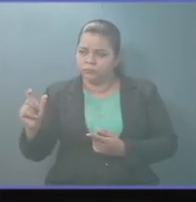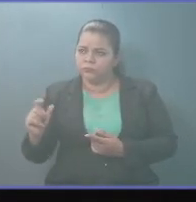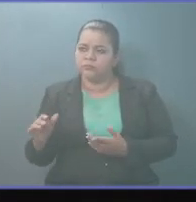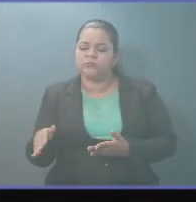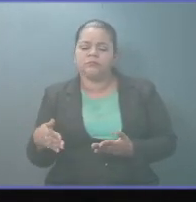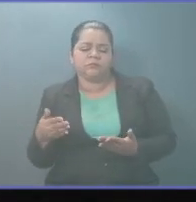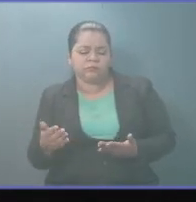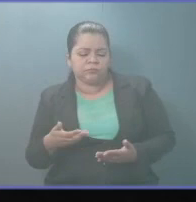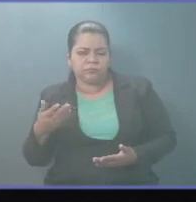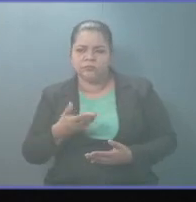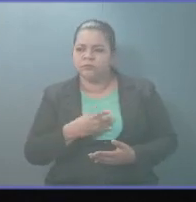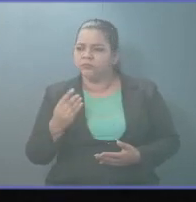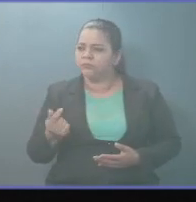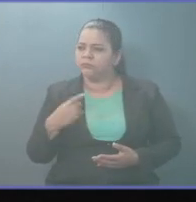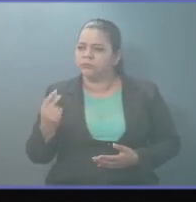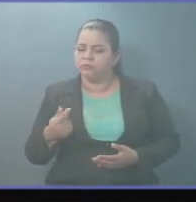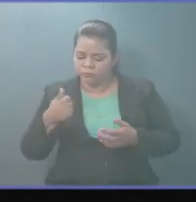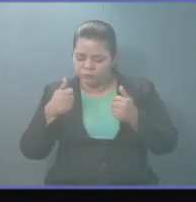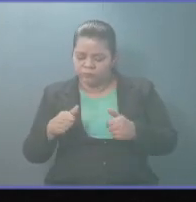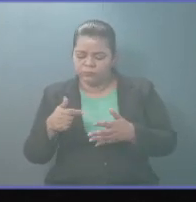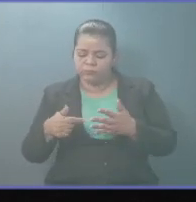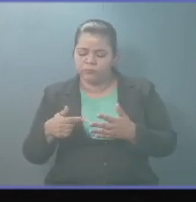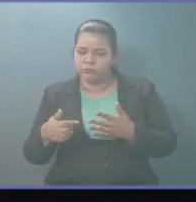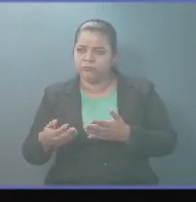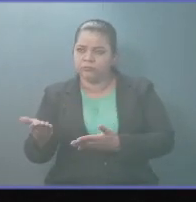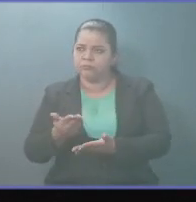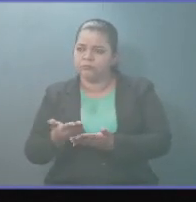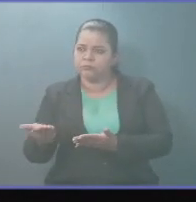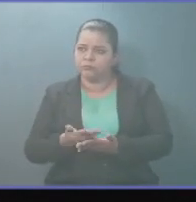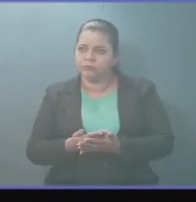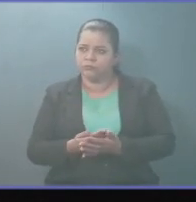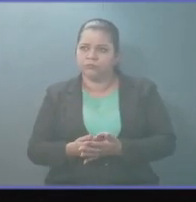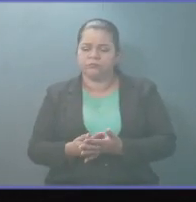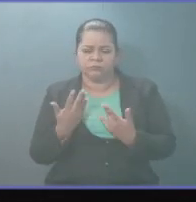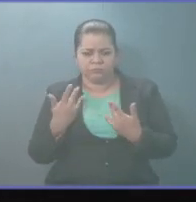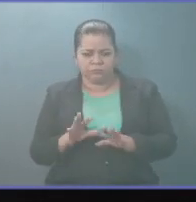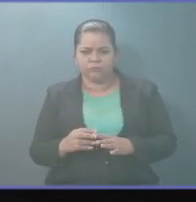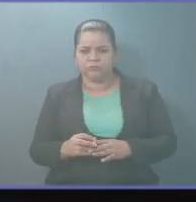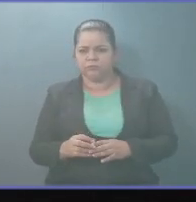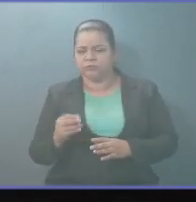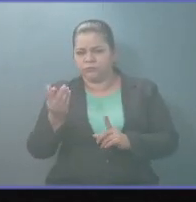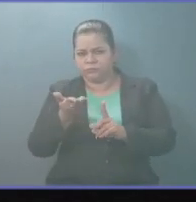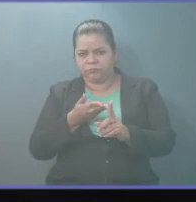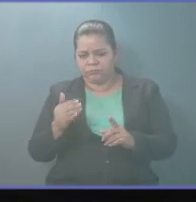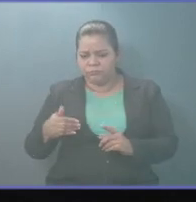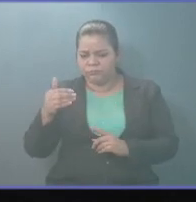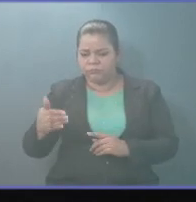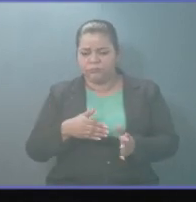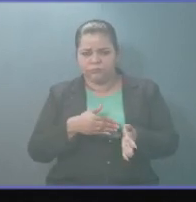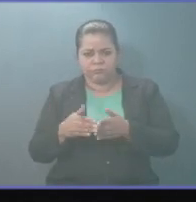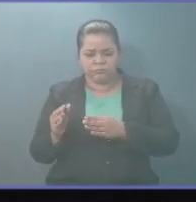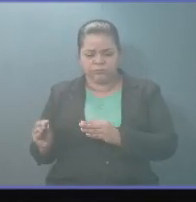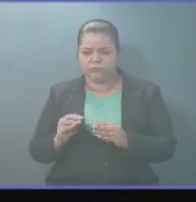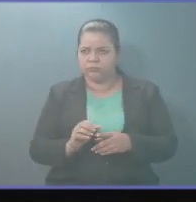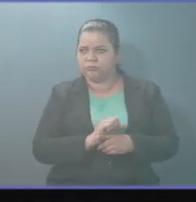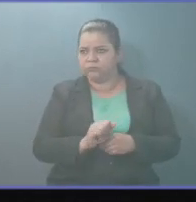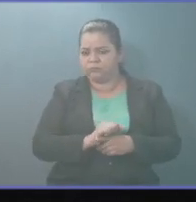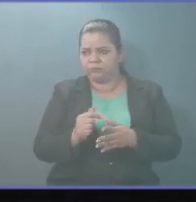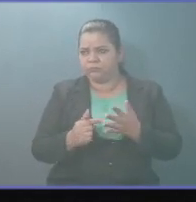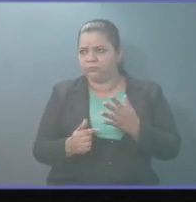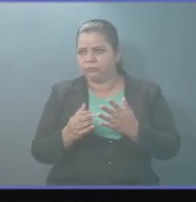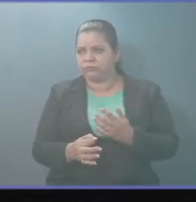Velázquez. No, perdón. Bueno, yo coincido en que es imperativo que esta ley entre en vigencia lo